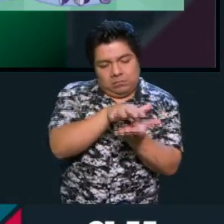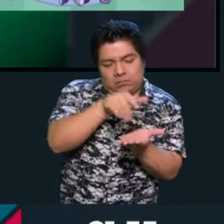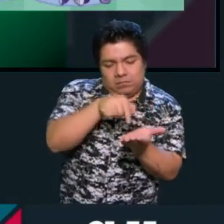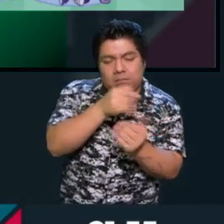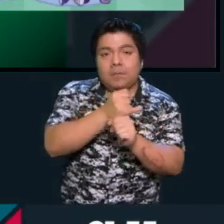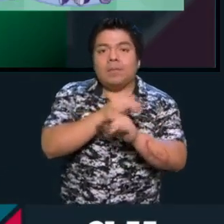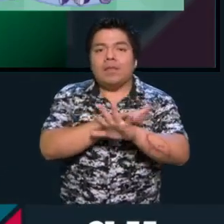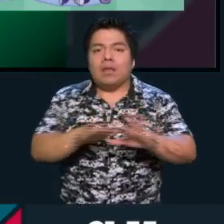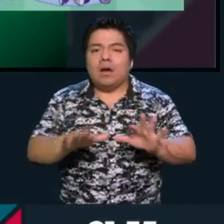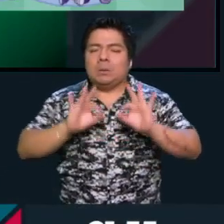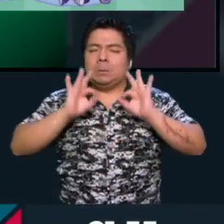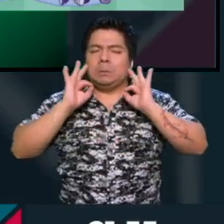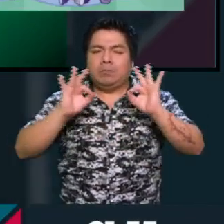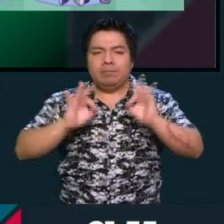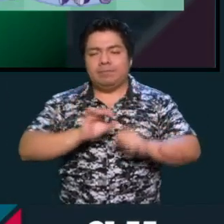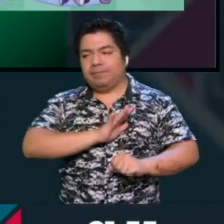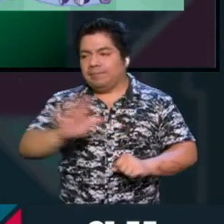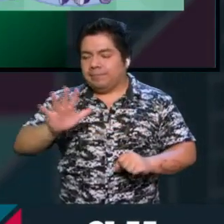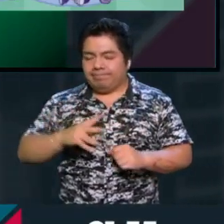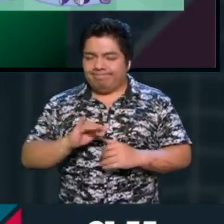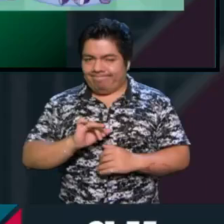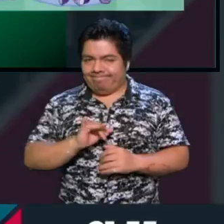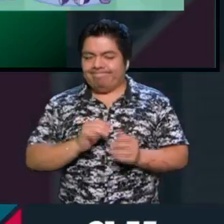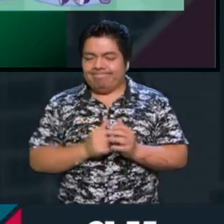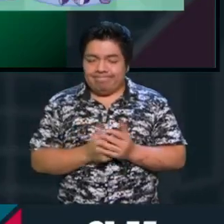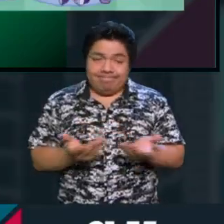informe excepcional que además,